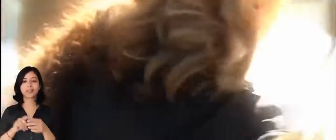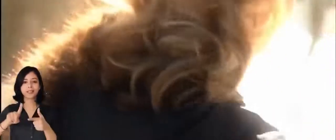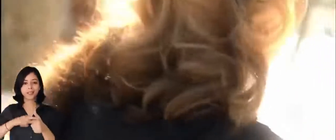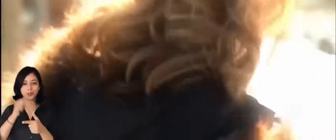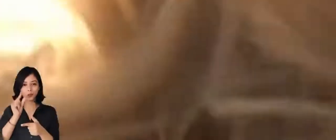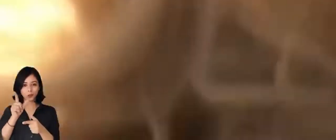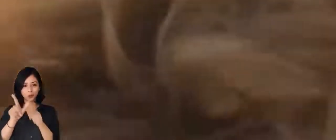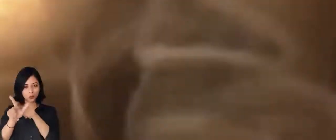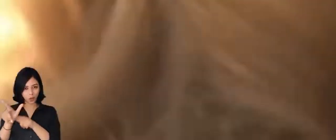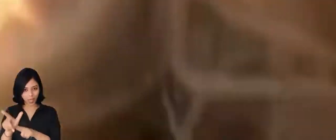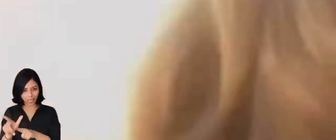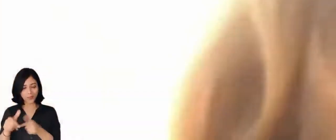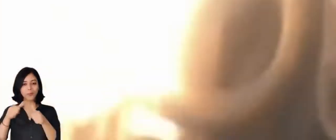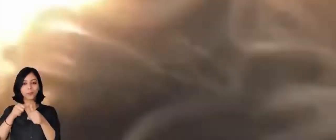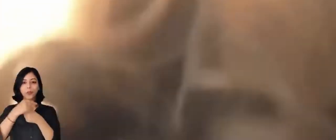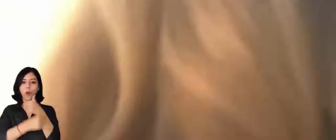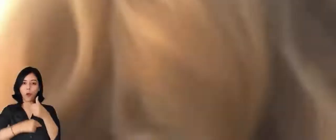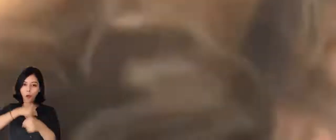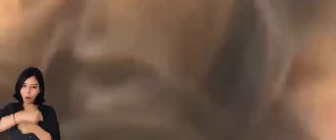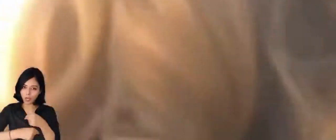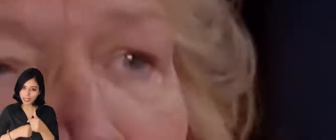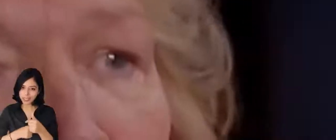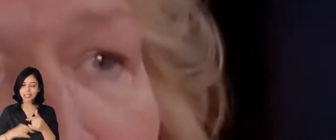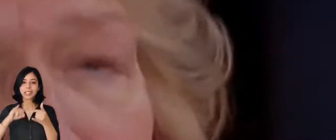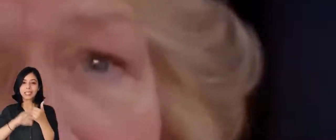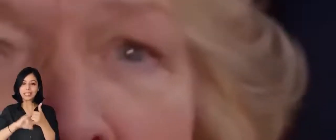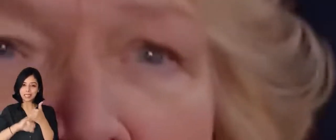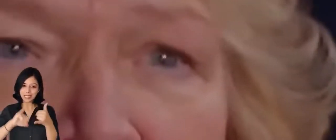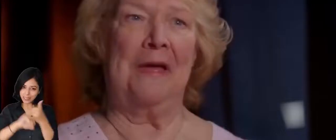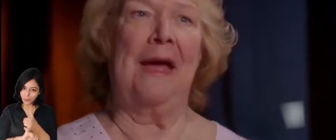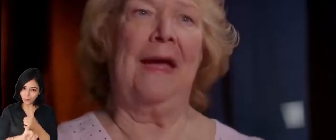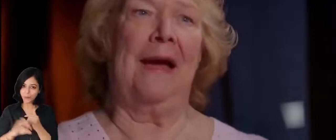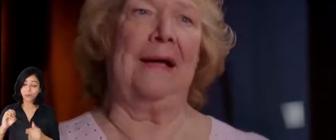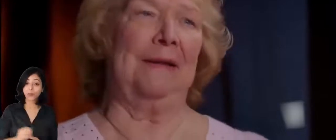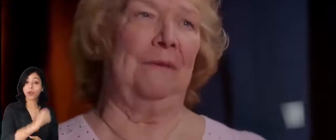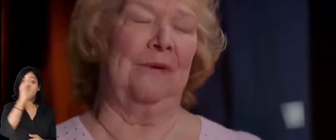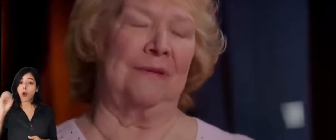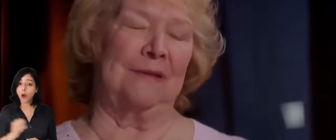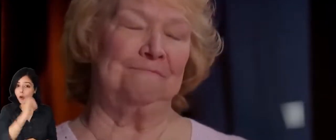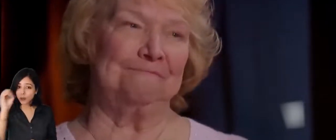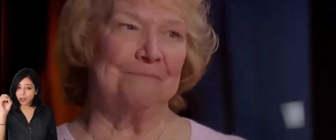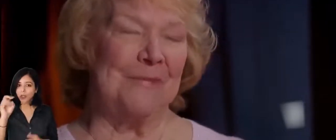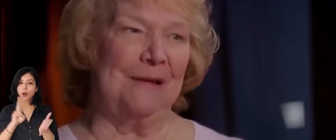la calle y ella tenía el cabello largo y le daba el sol y su cabello se agitaba sin parar.